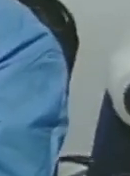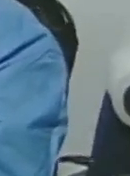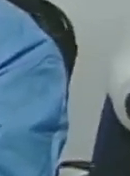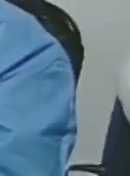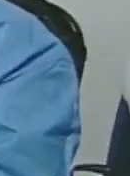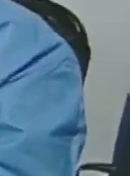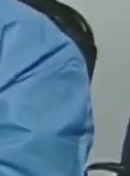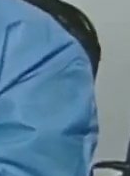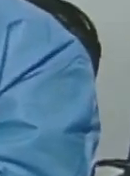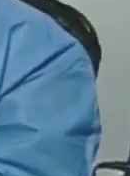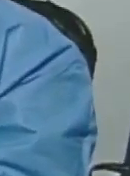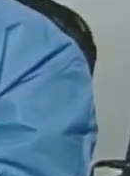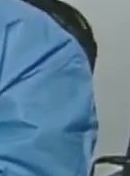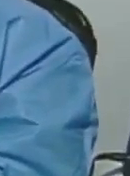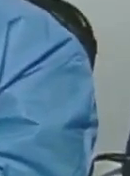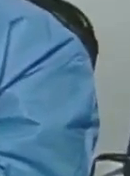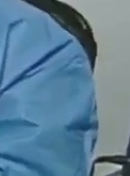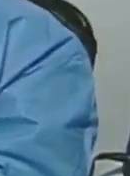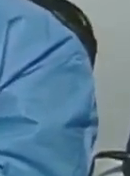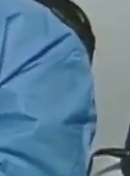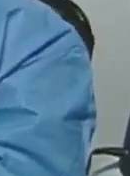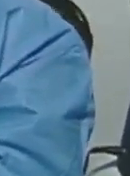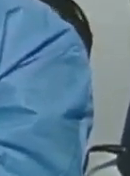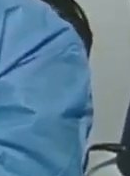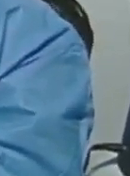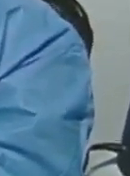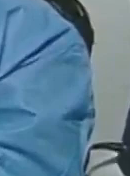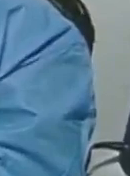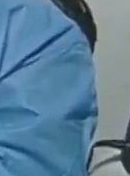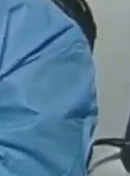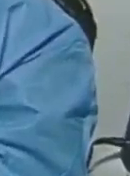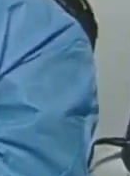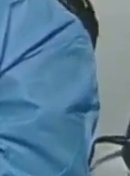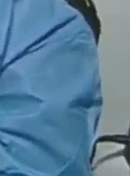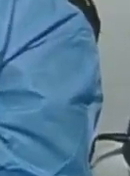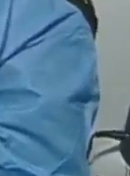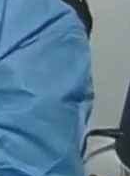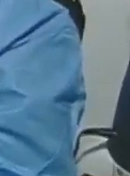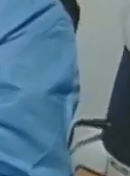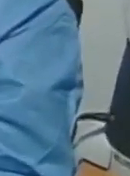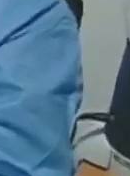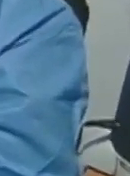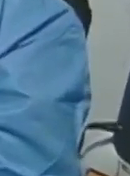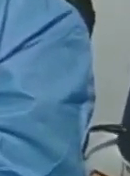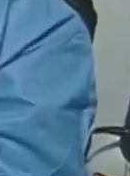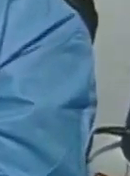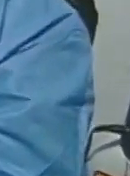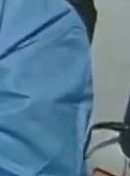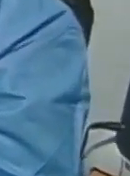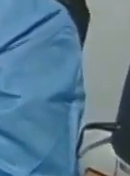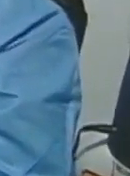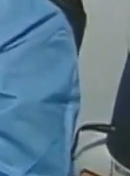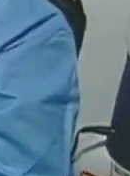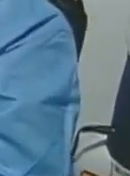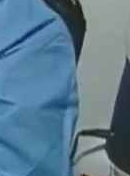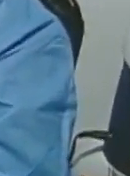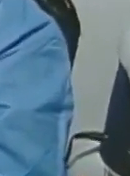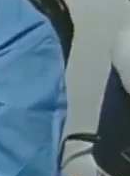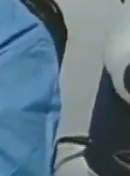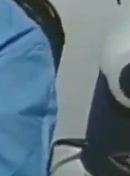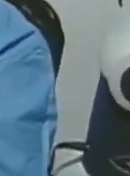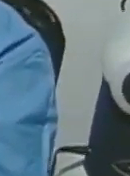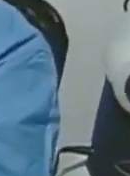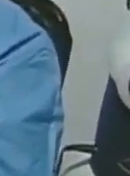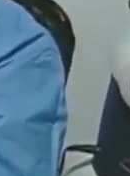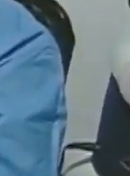con Dios primeramente y luego con usted, con mi gobernador que ha hecho posible entre